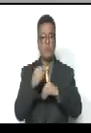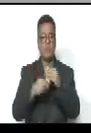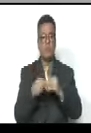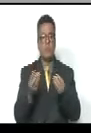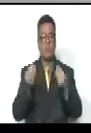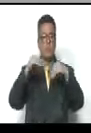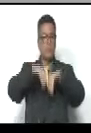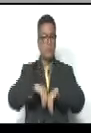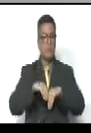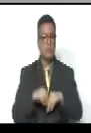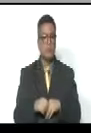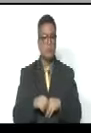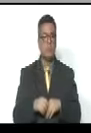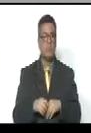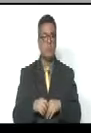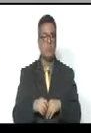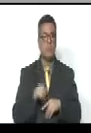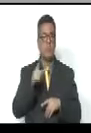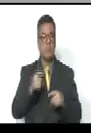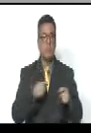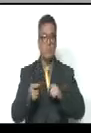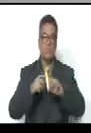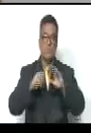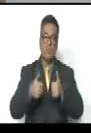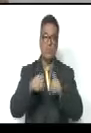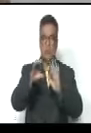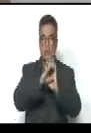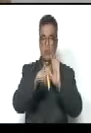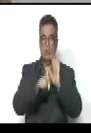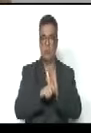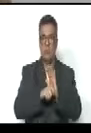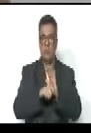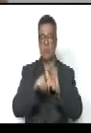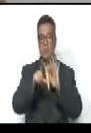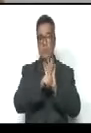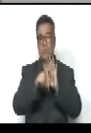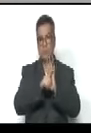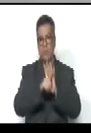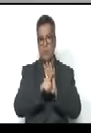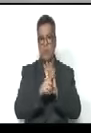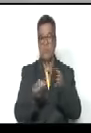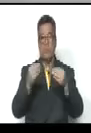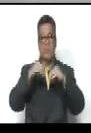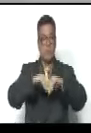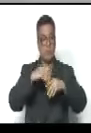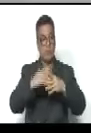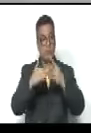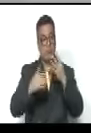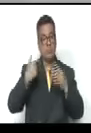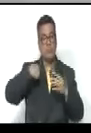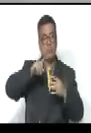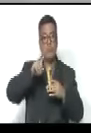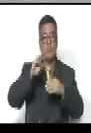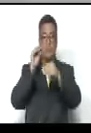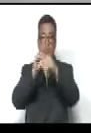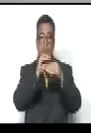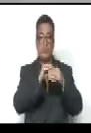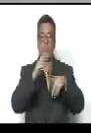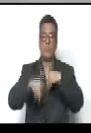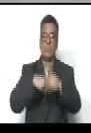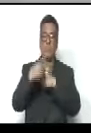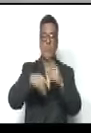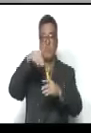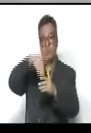el acuerdo, sino la activación constitucional y legal de la prerrogativa que tiene para convocar